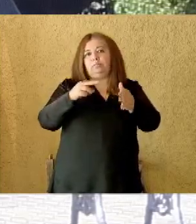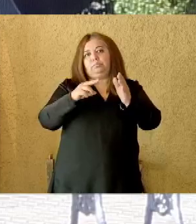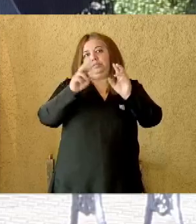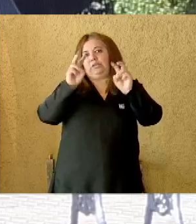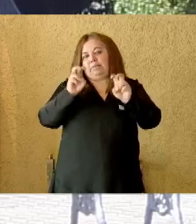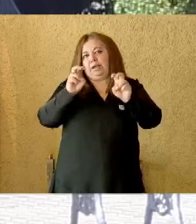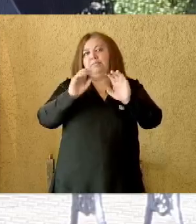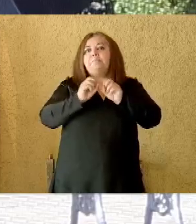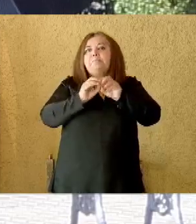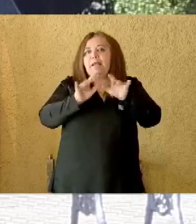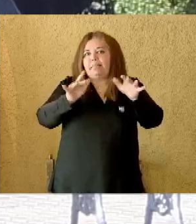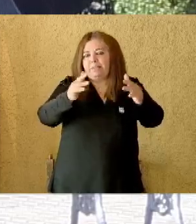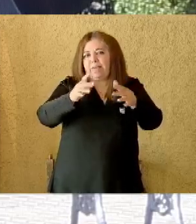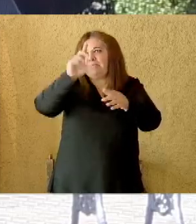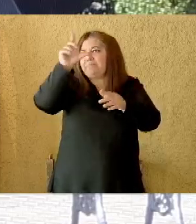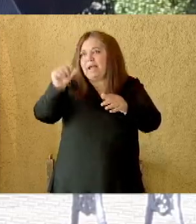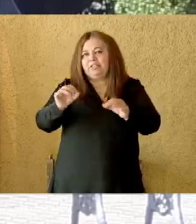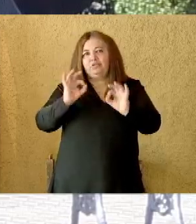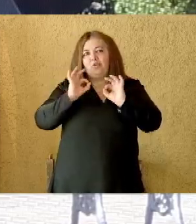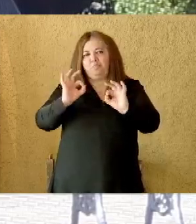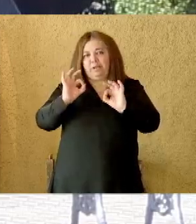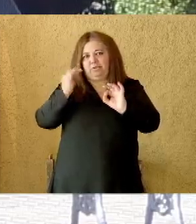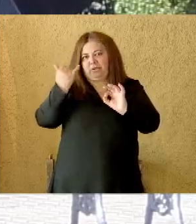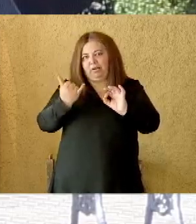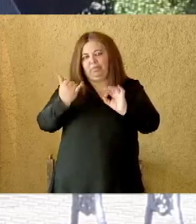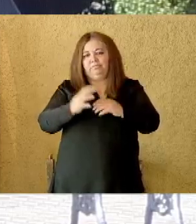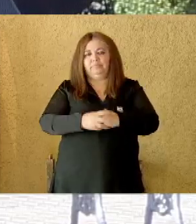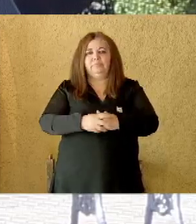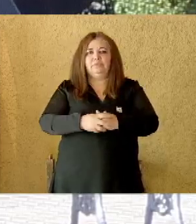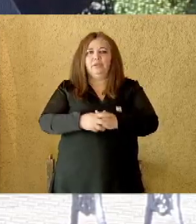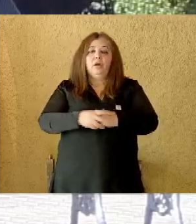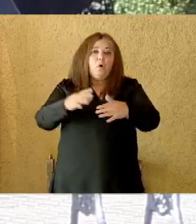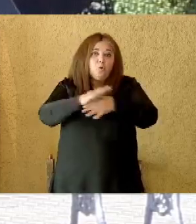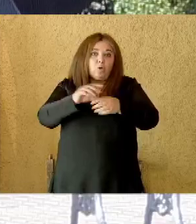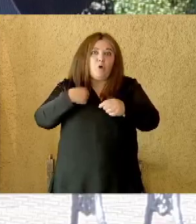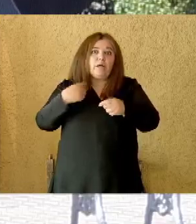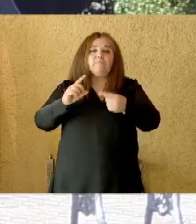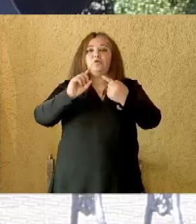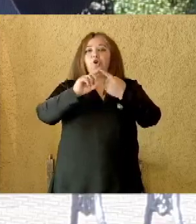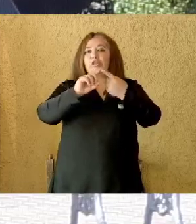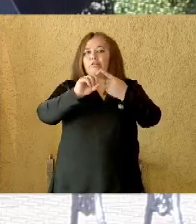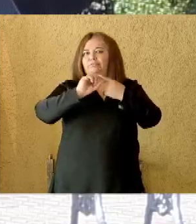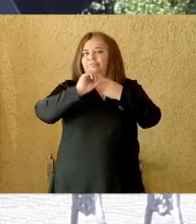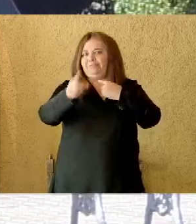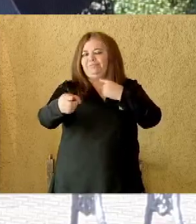que estamos viviendo todos los argentinos. Y justamente es por esto que estamos realizando esta transmisión. Es un día muy especial en el cual no van a ver